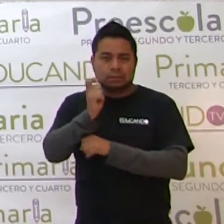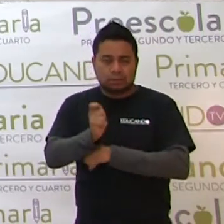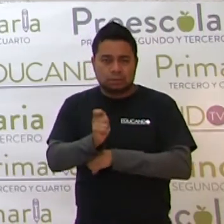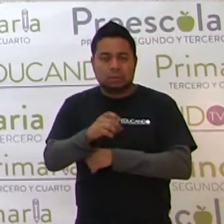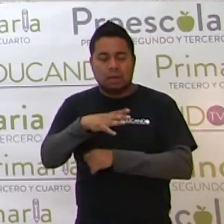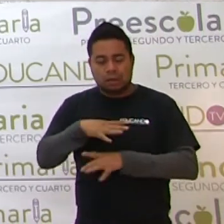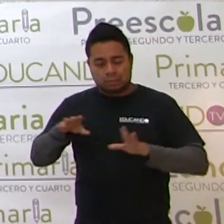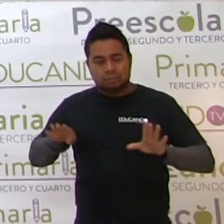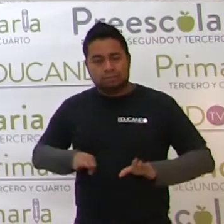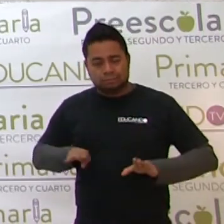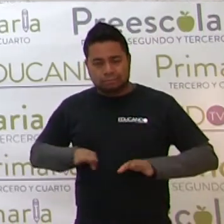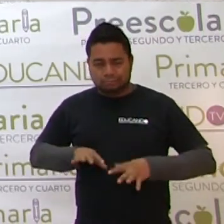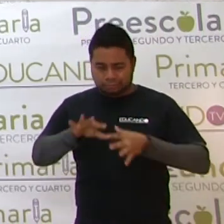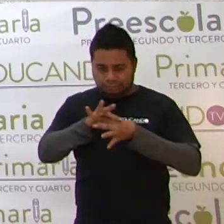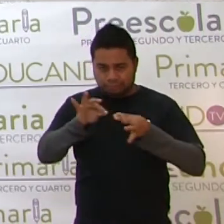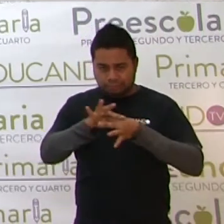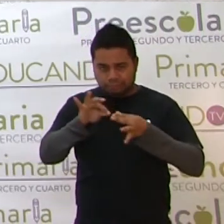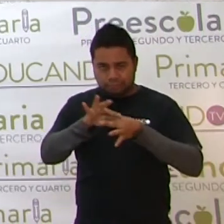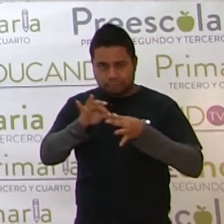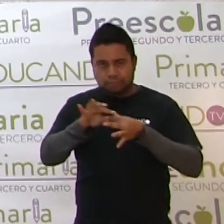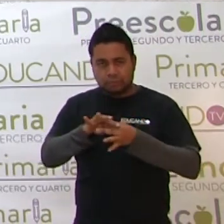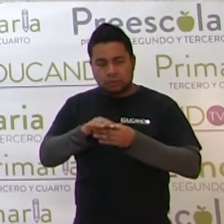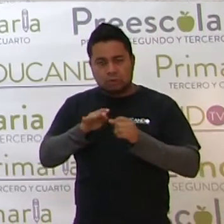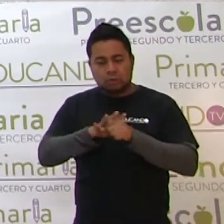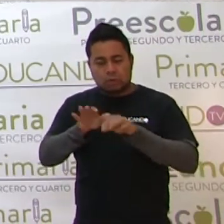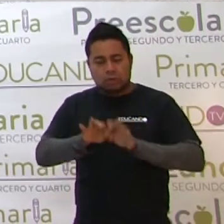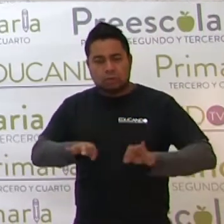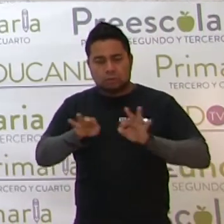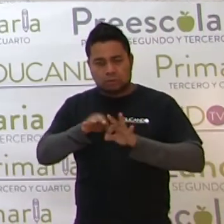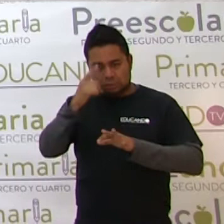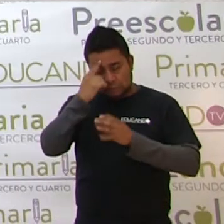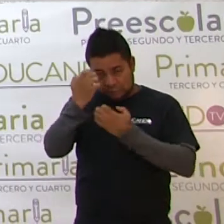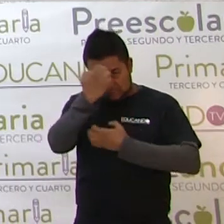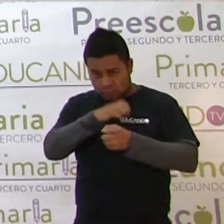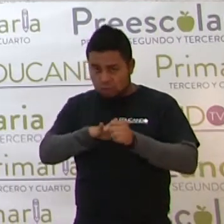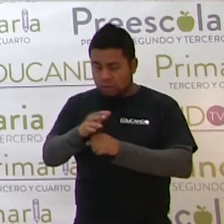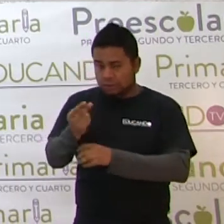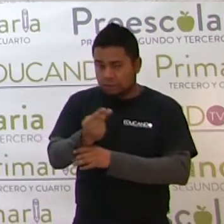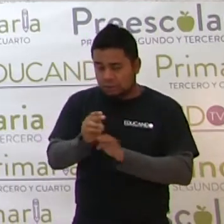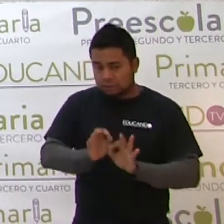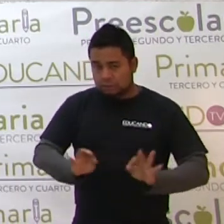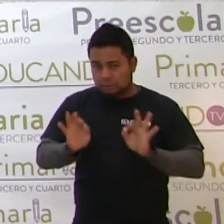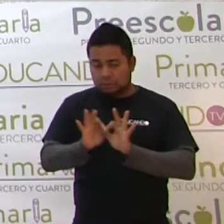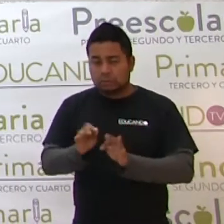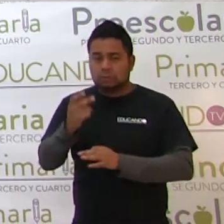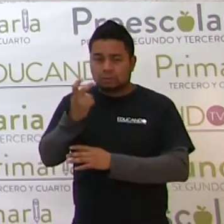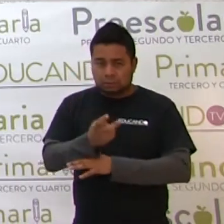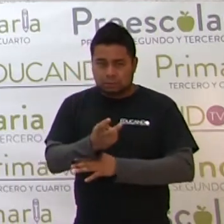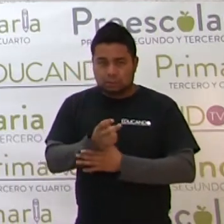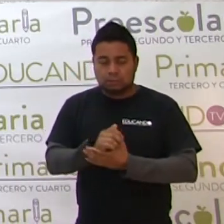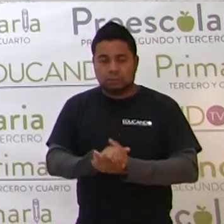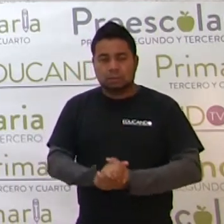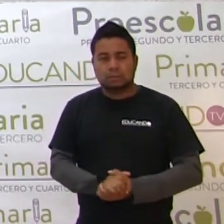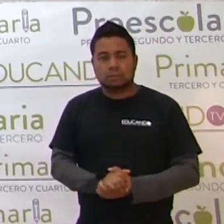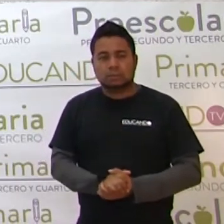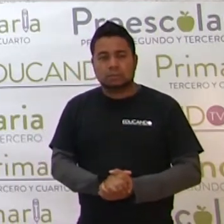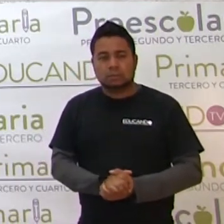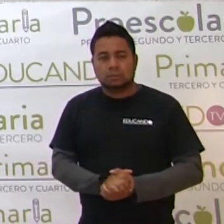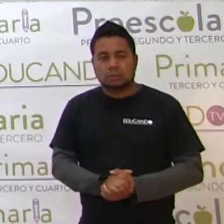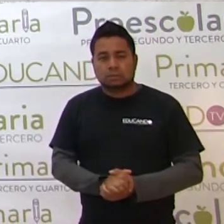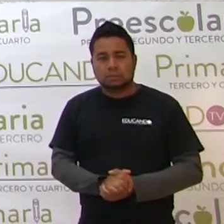las cualidades elementales del aspecto por evaluar. Por lo tanto, vamos a ver cuáles son